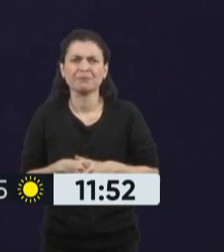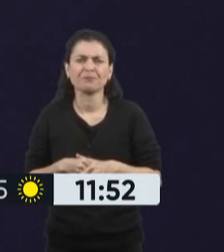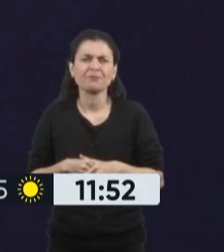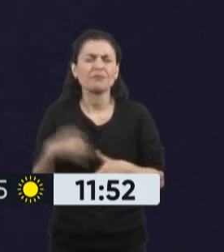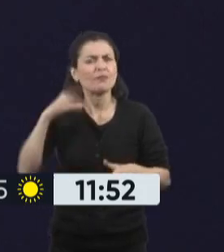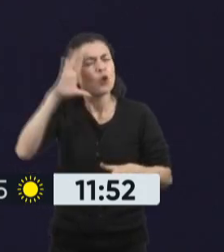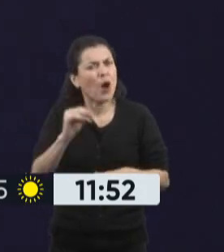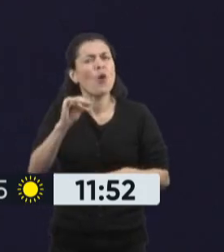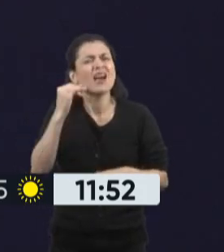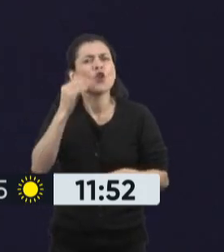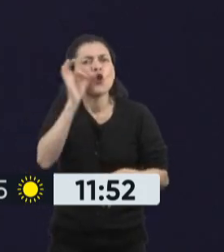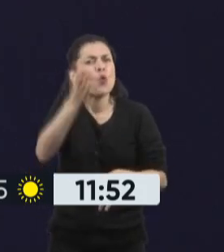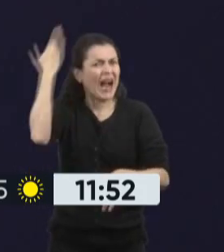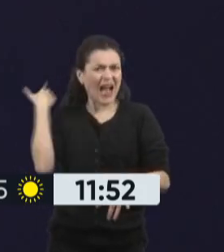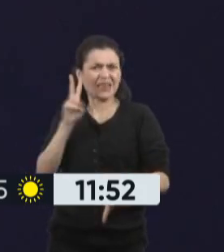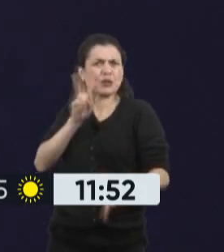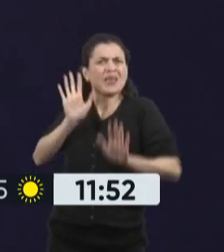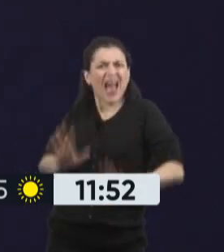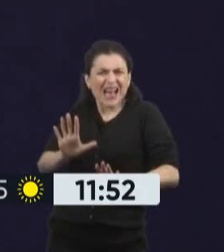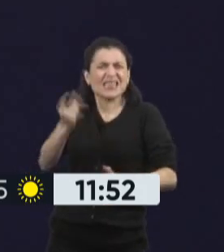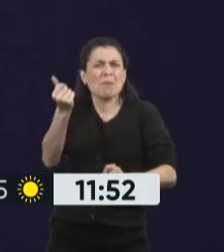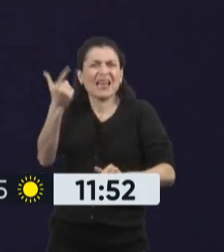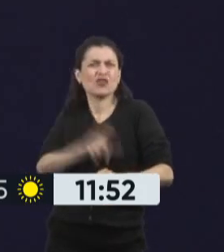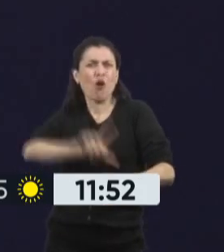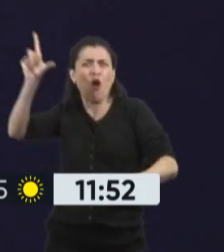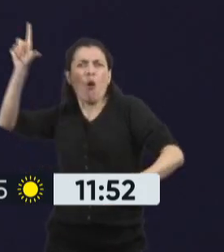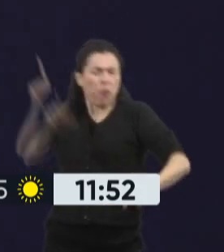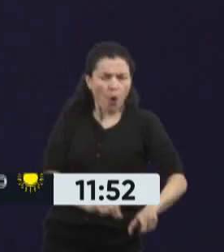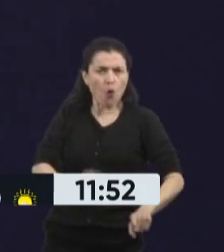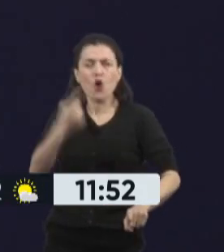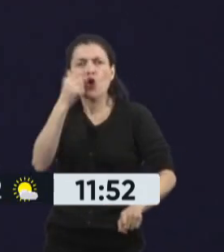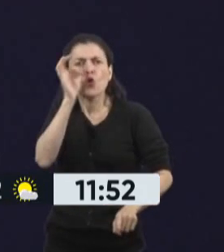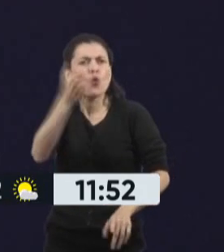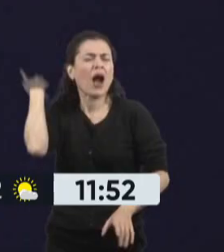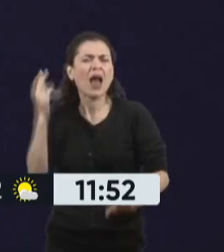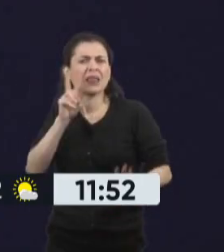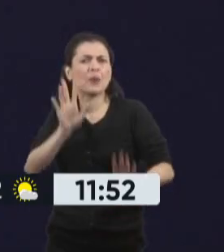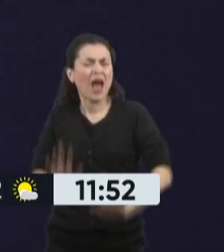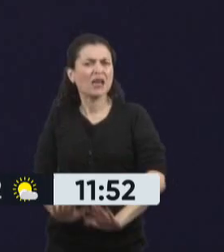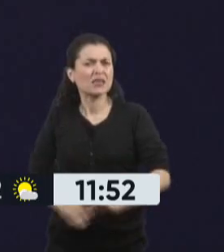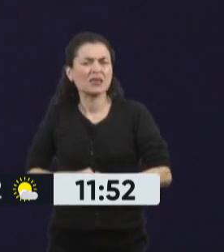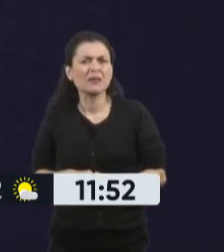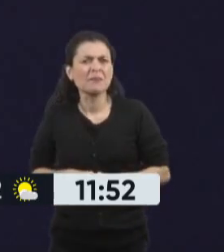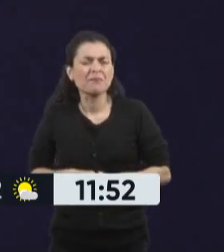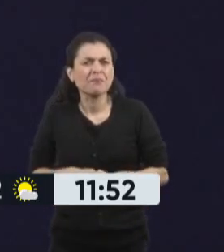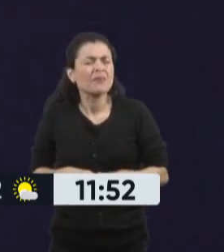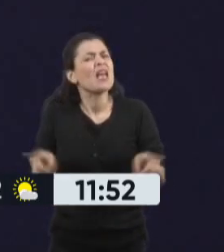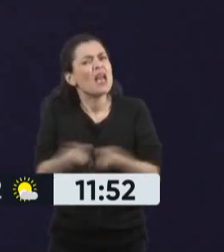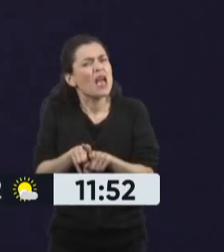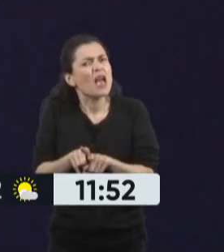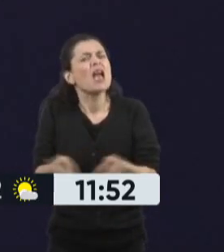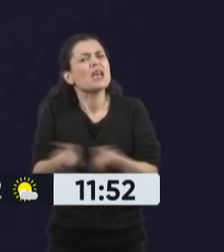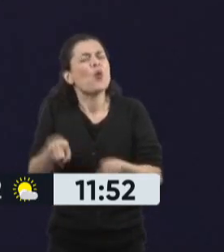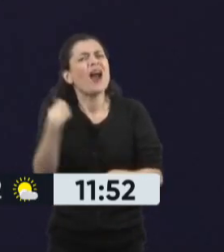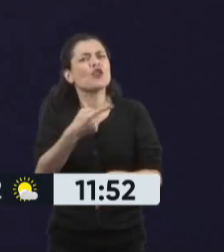abrupta, no se me viene a la cabeza una caída tan abrupta en un día en la cotización de los dólares financieros, y sin embargo